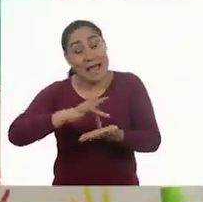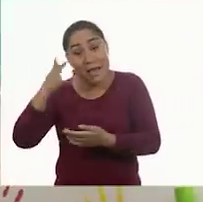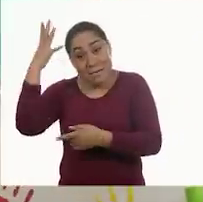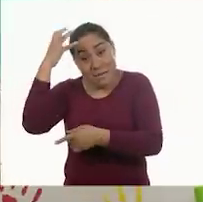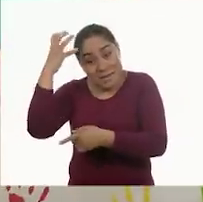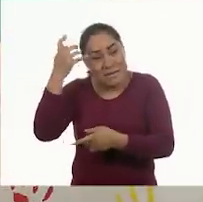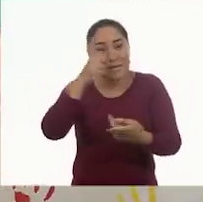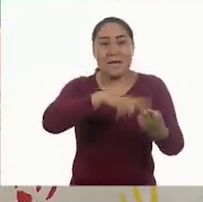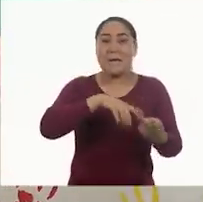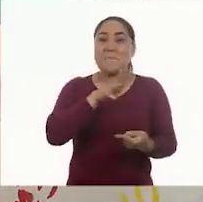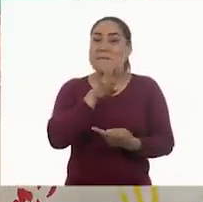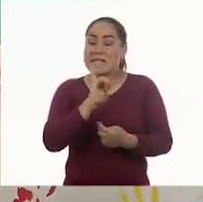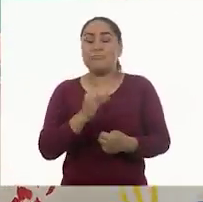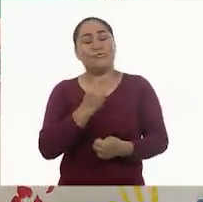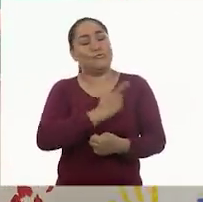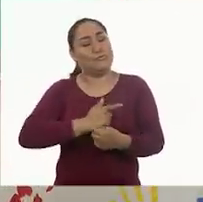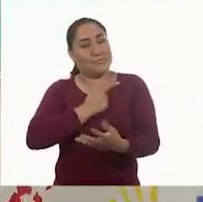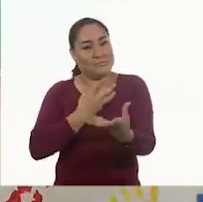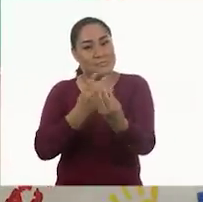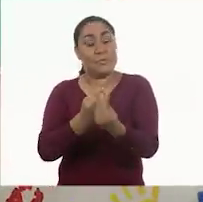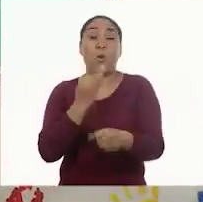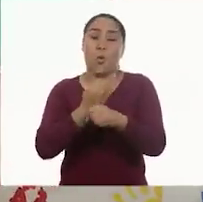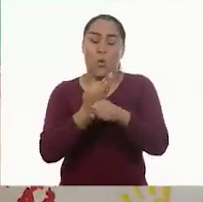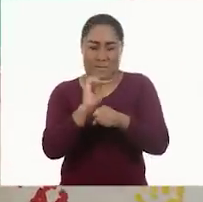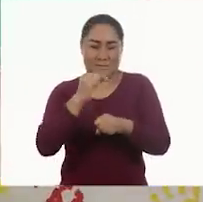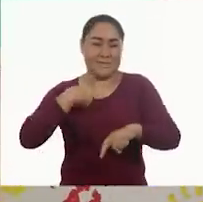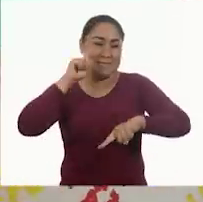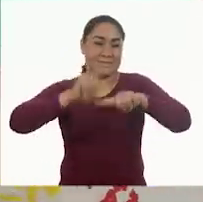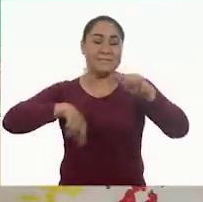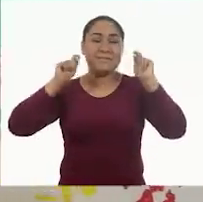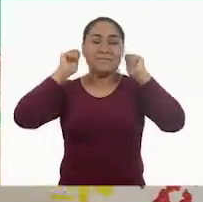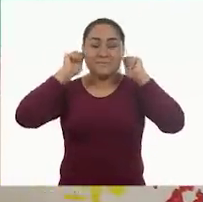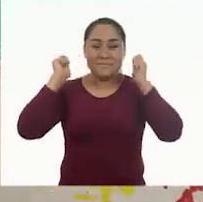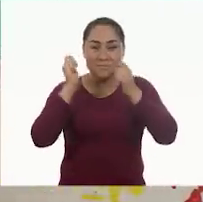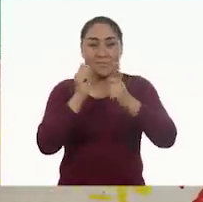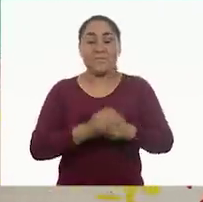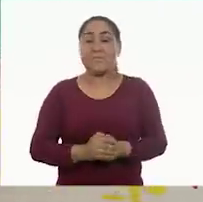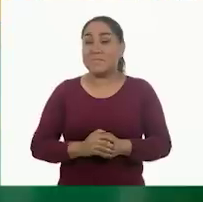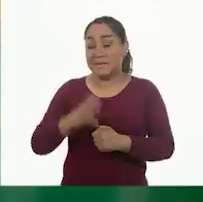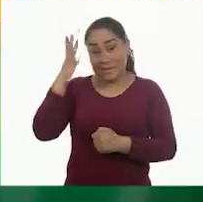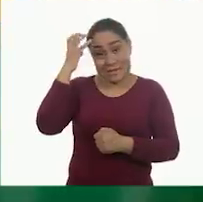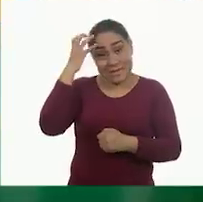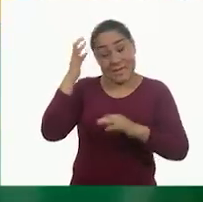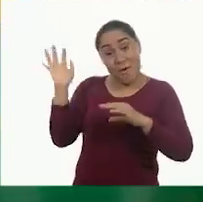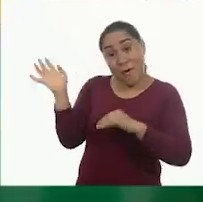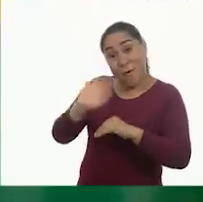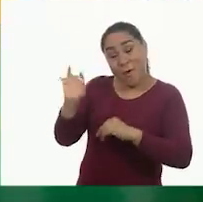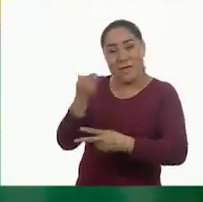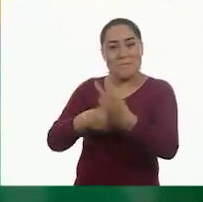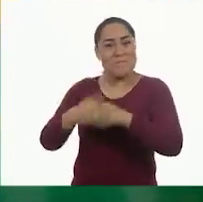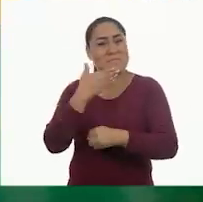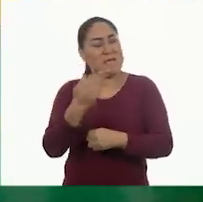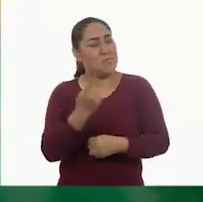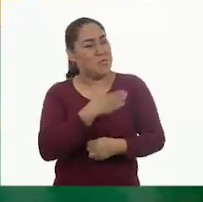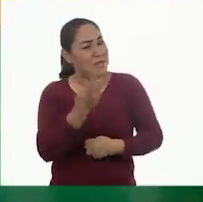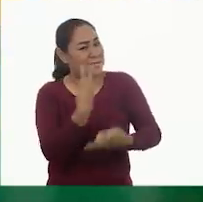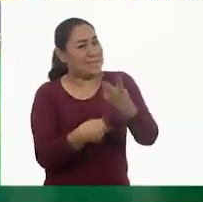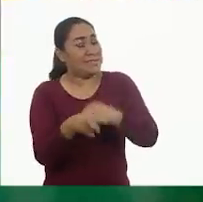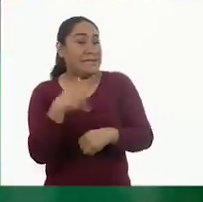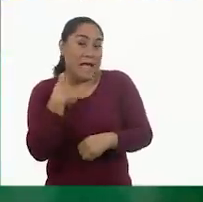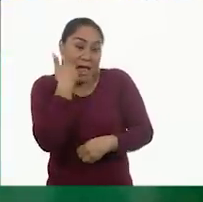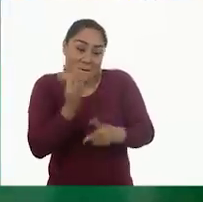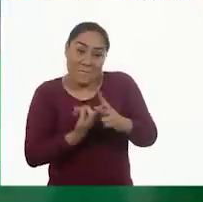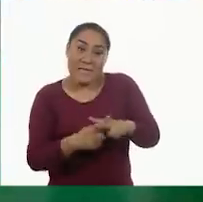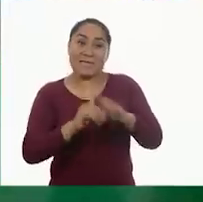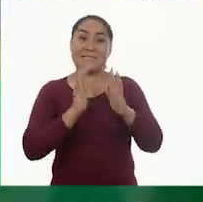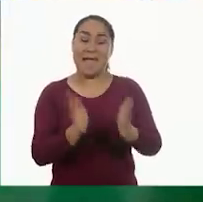Bri. Qué gusto estar con ustedes. Me voy a retirar el cubrebocas. Hola, bienvenida. ¡Qué bueno que vino! Ya quiero empezar.